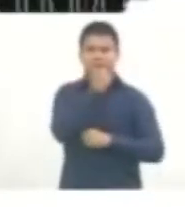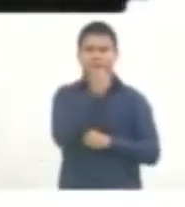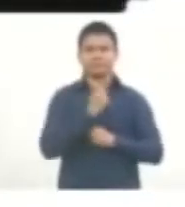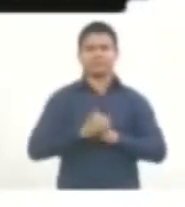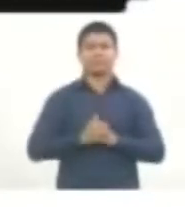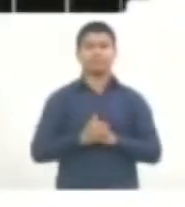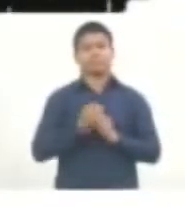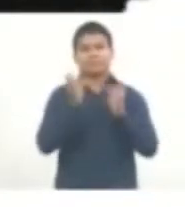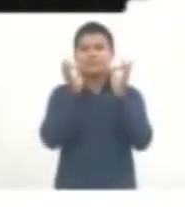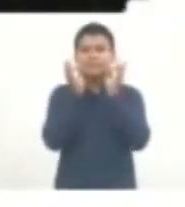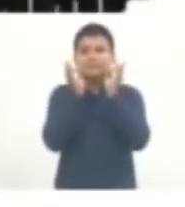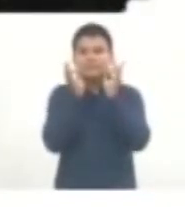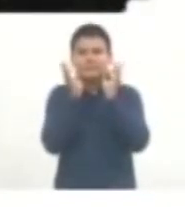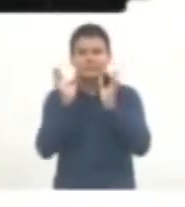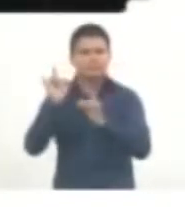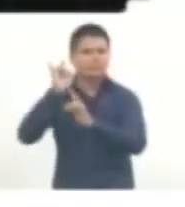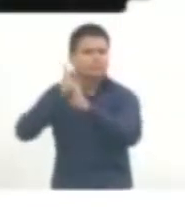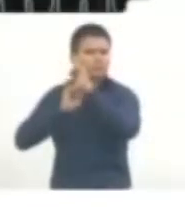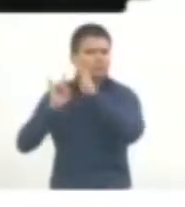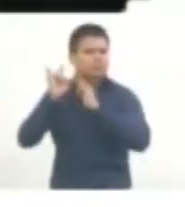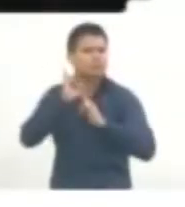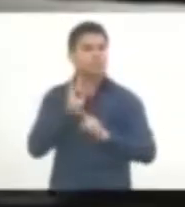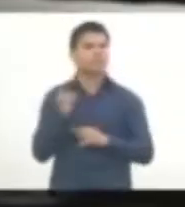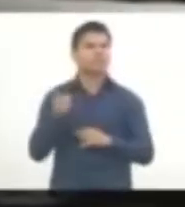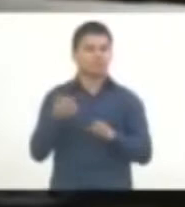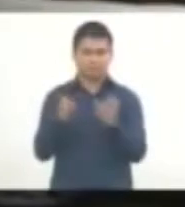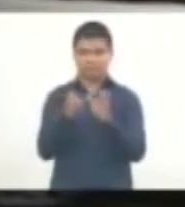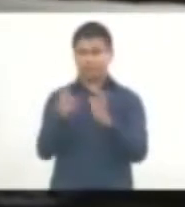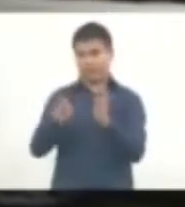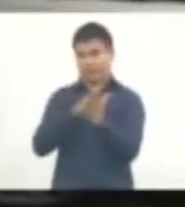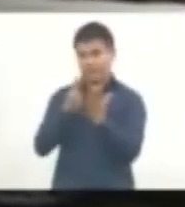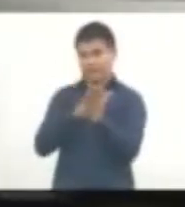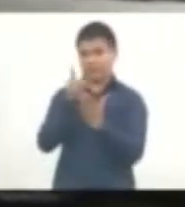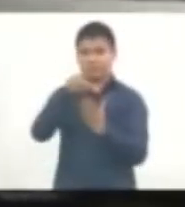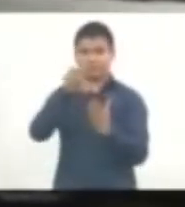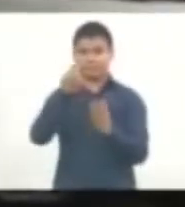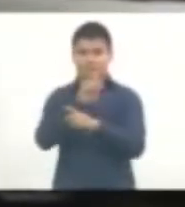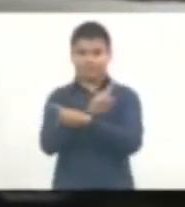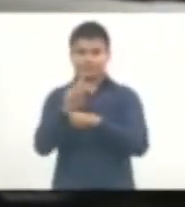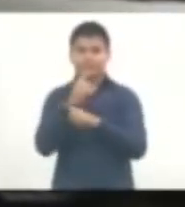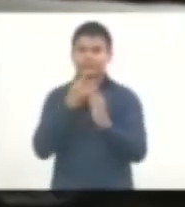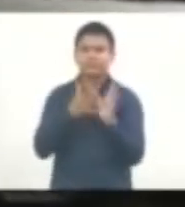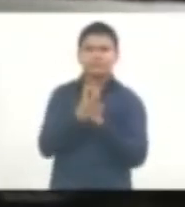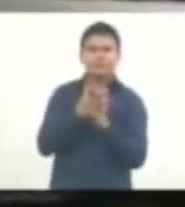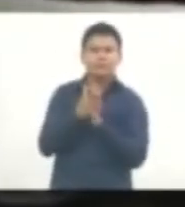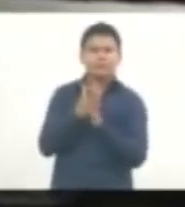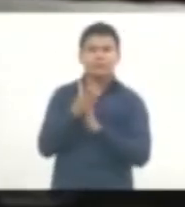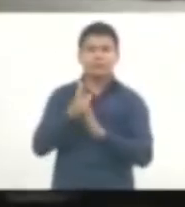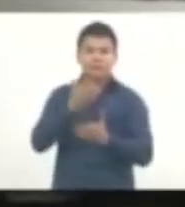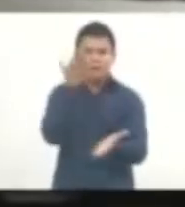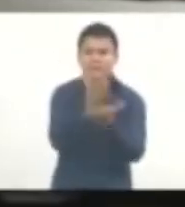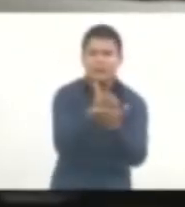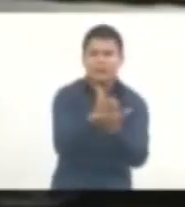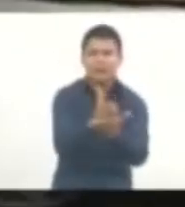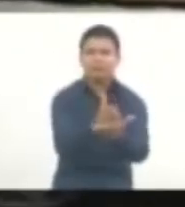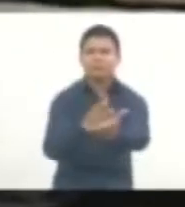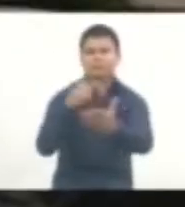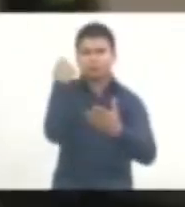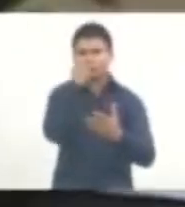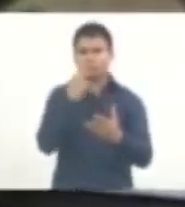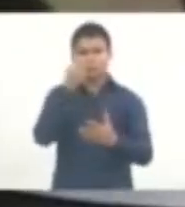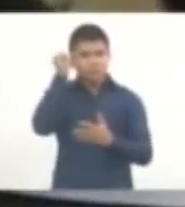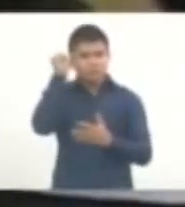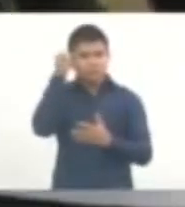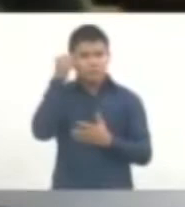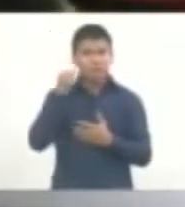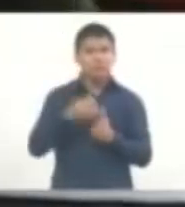la gravedad de los audios revelados por la revista Semana y el video de un crimen registrado en el municipio de Soledad el pasado mes de enero,